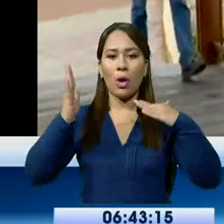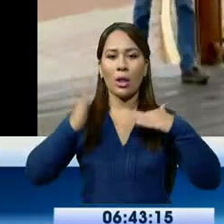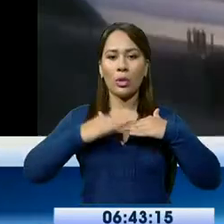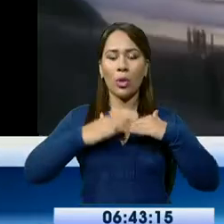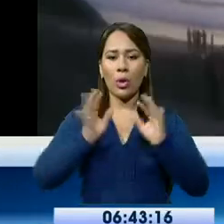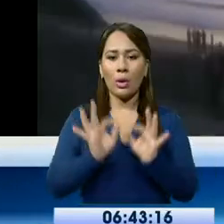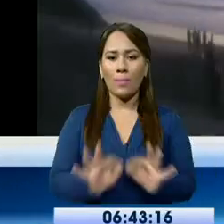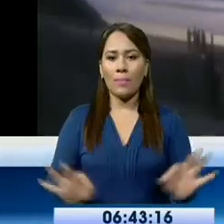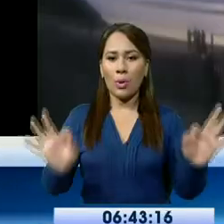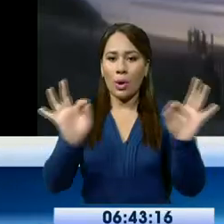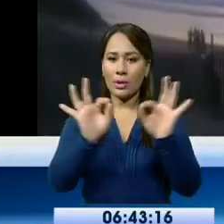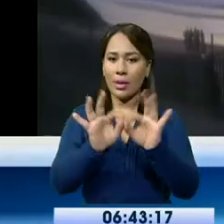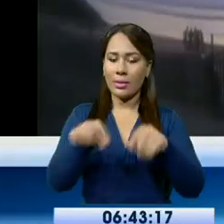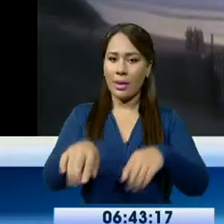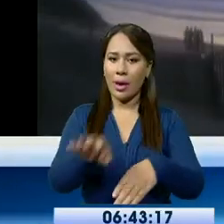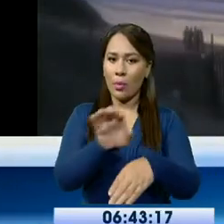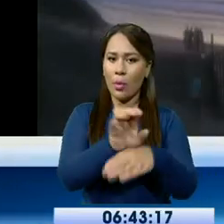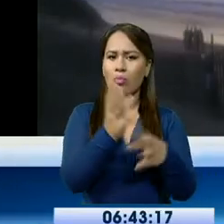Ecuador.